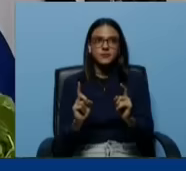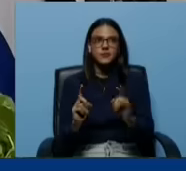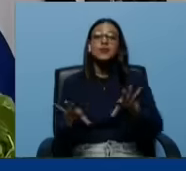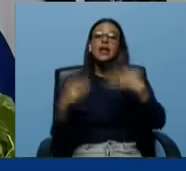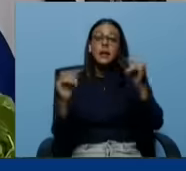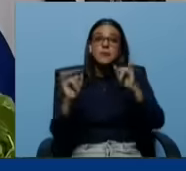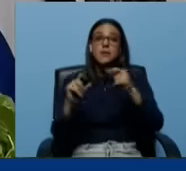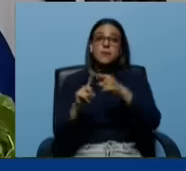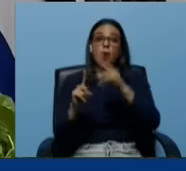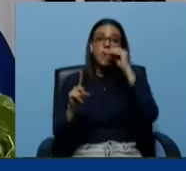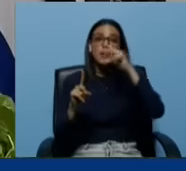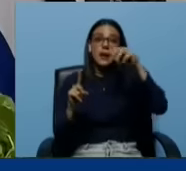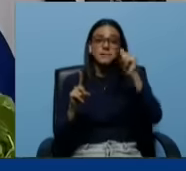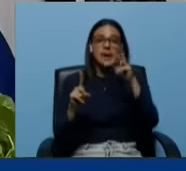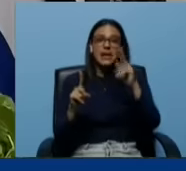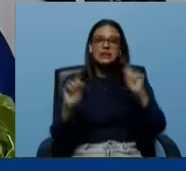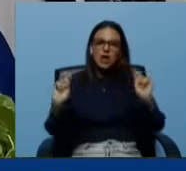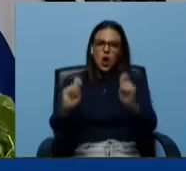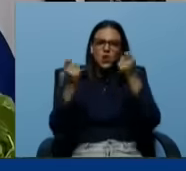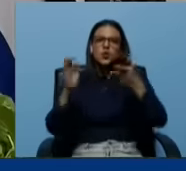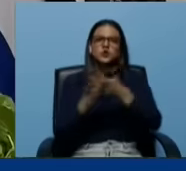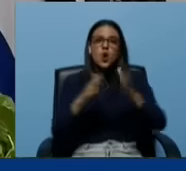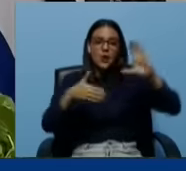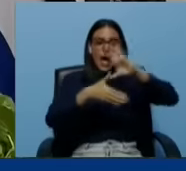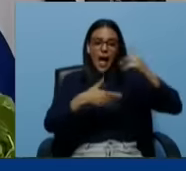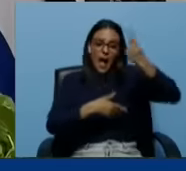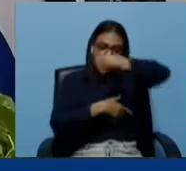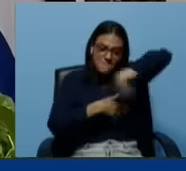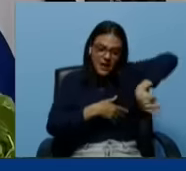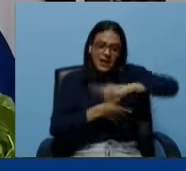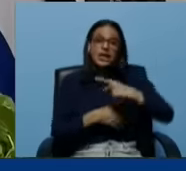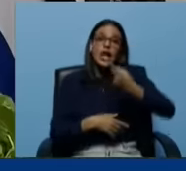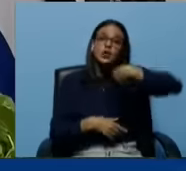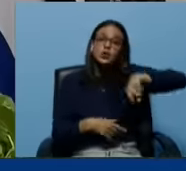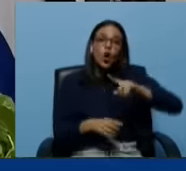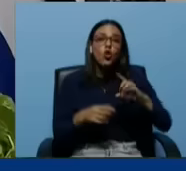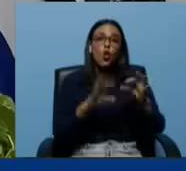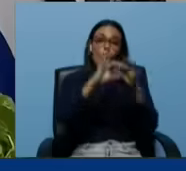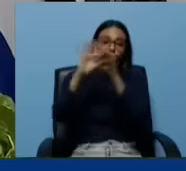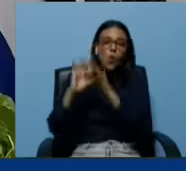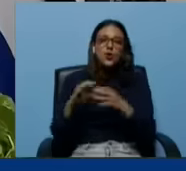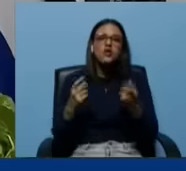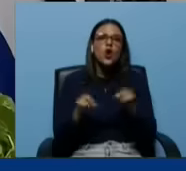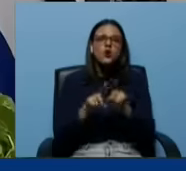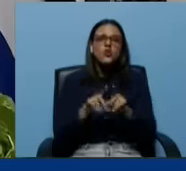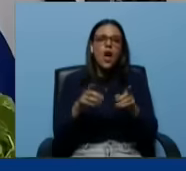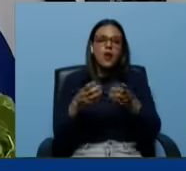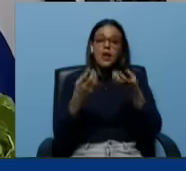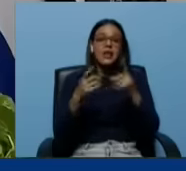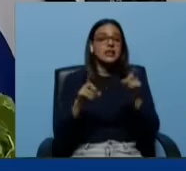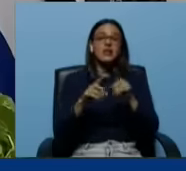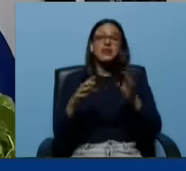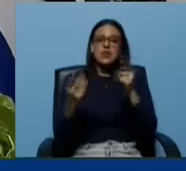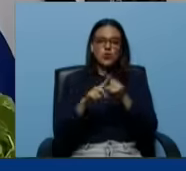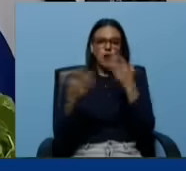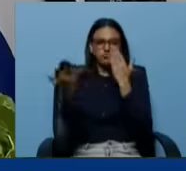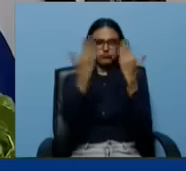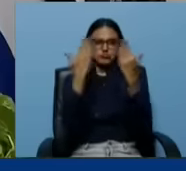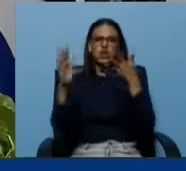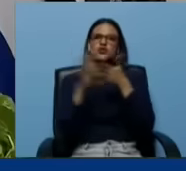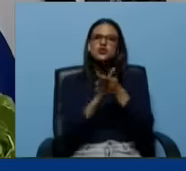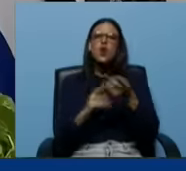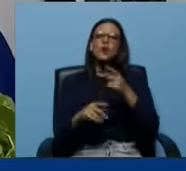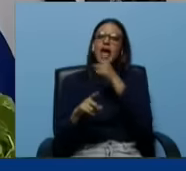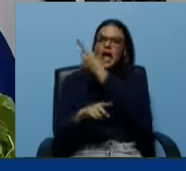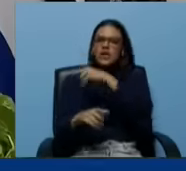concibió como la América nuestra, para diferencia de la otra América expansionista y